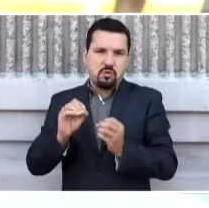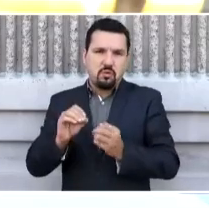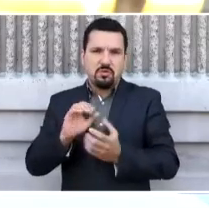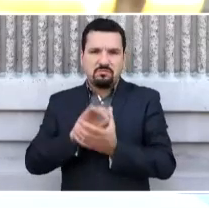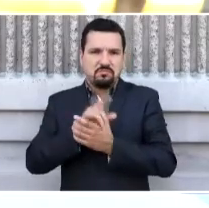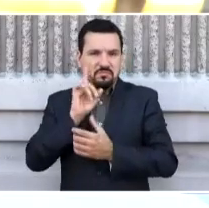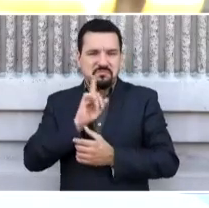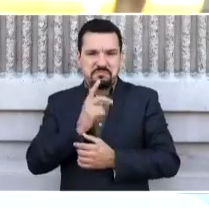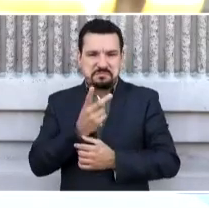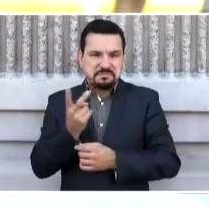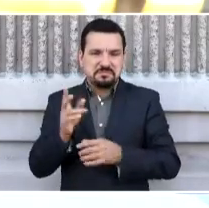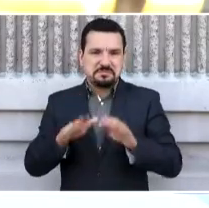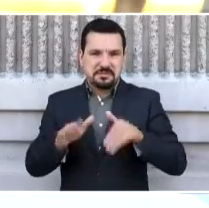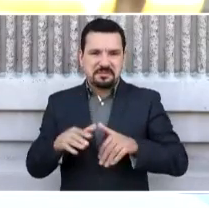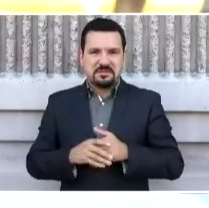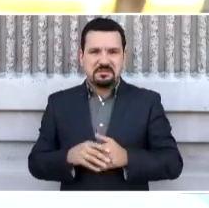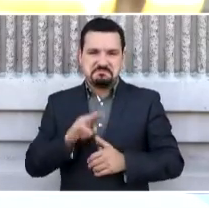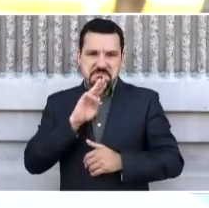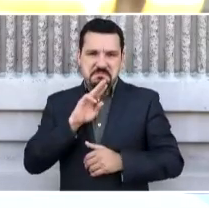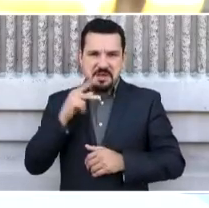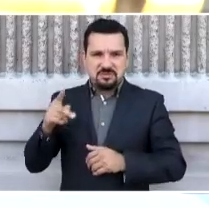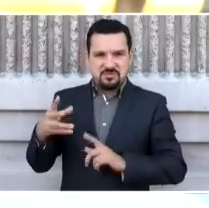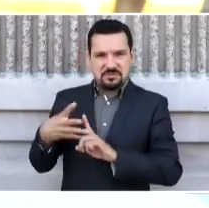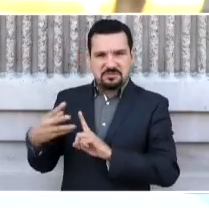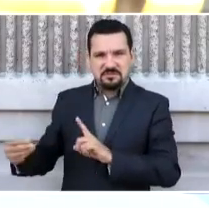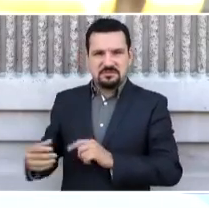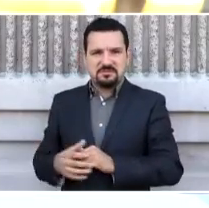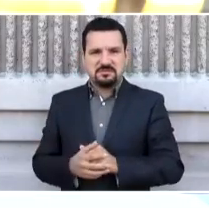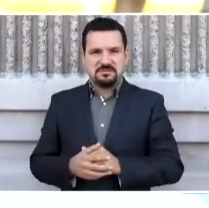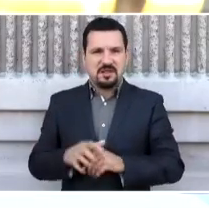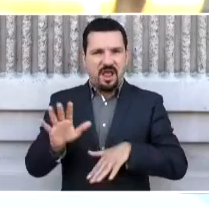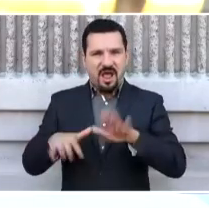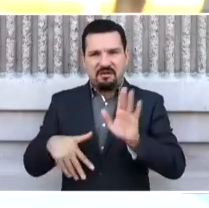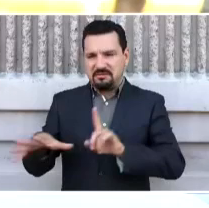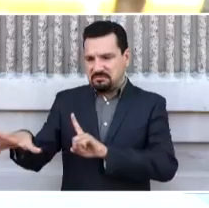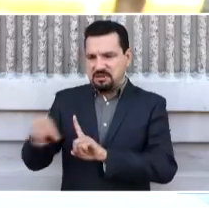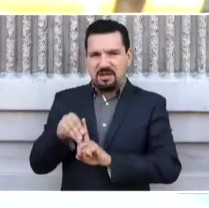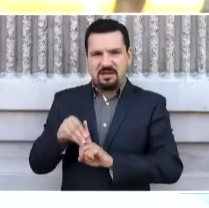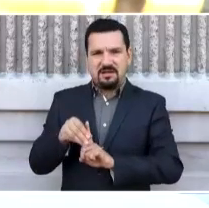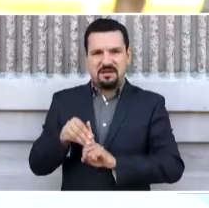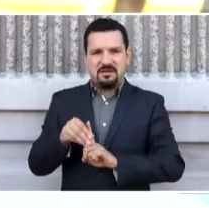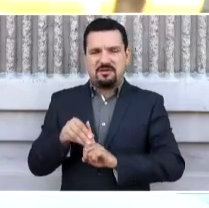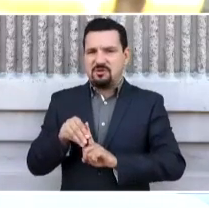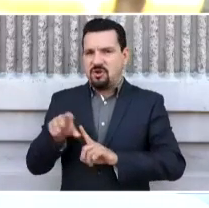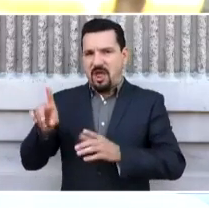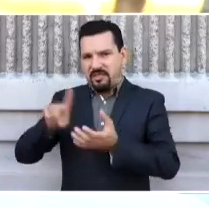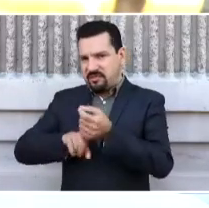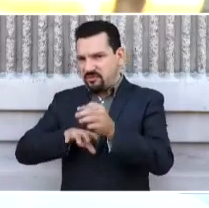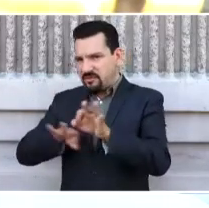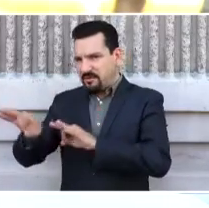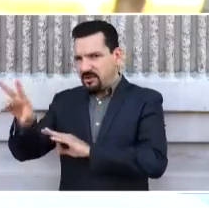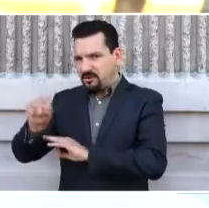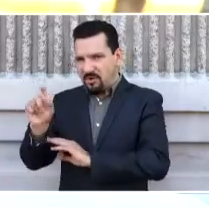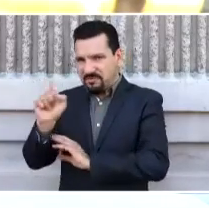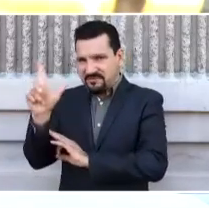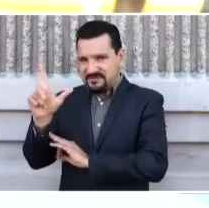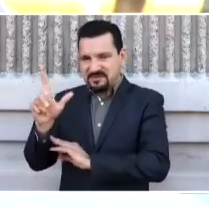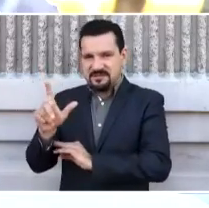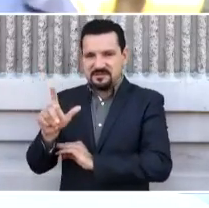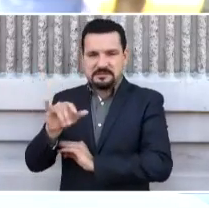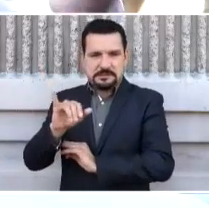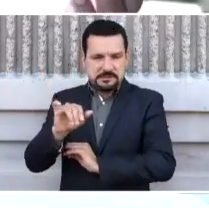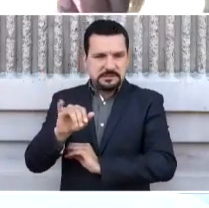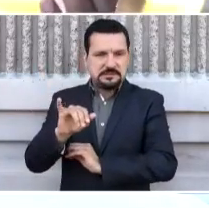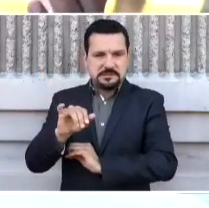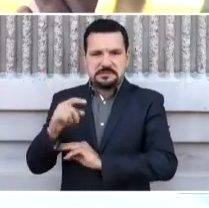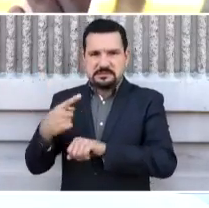esposa, su mamá, que fue infectado no en condiciones de labores profesionales, pero que